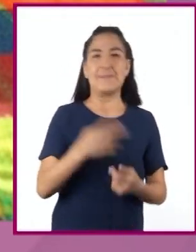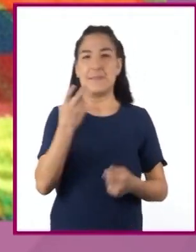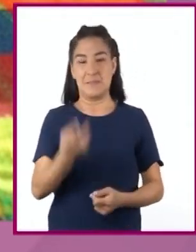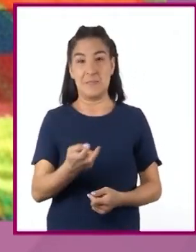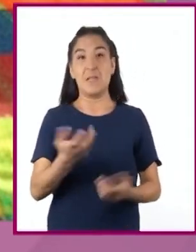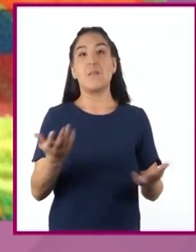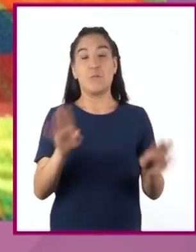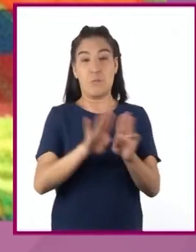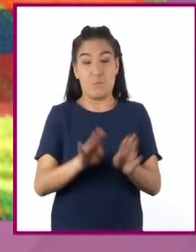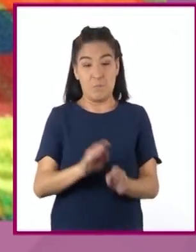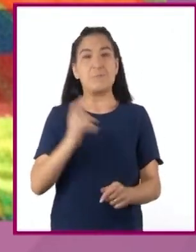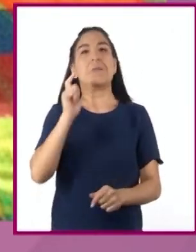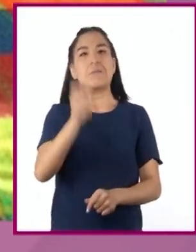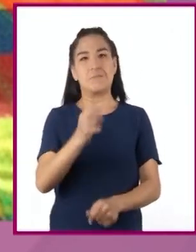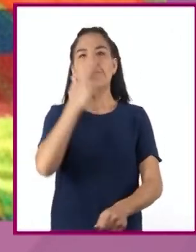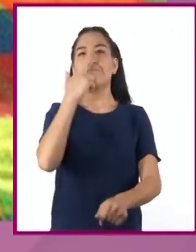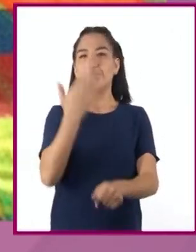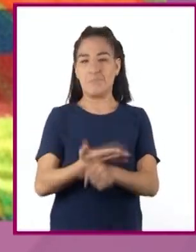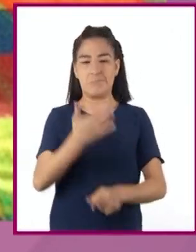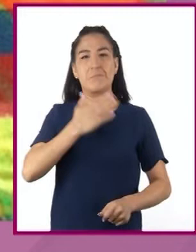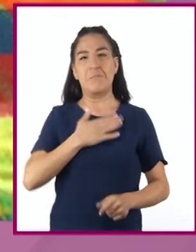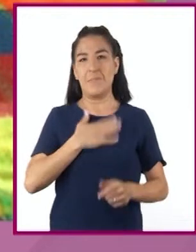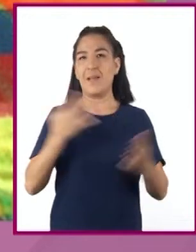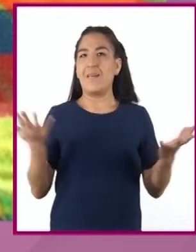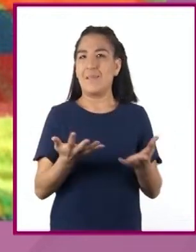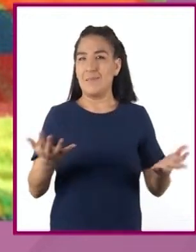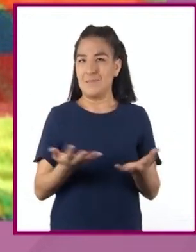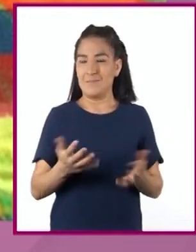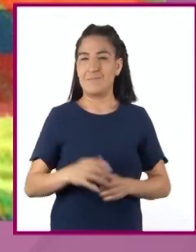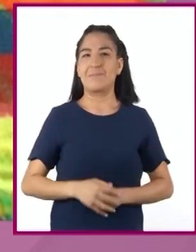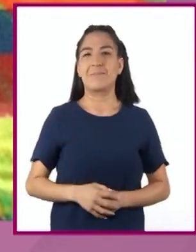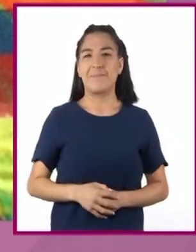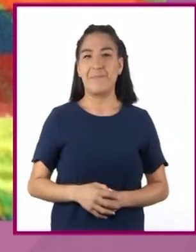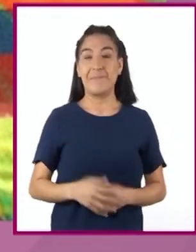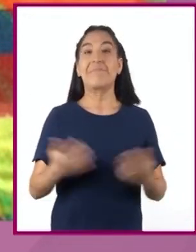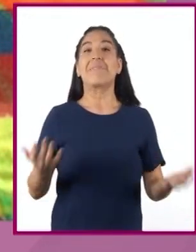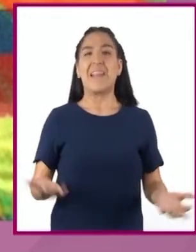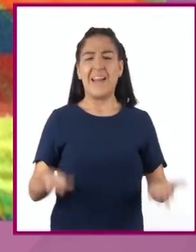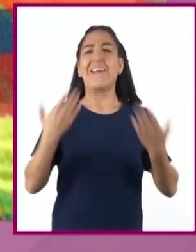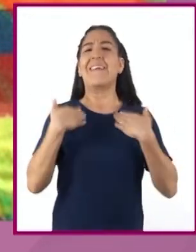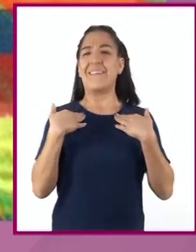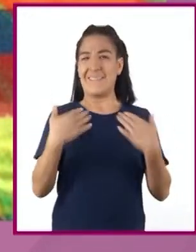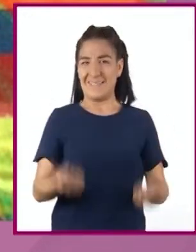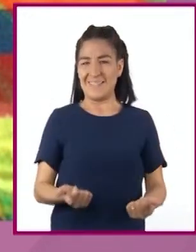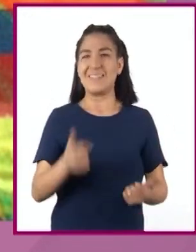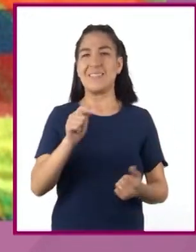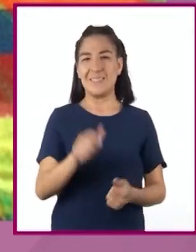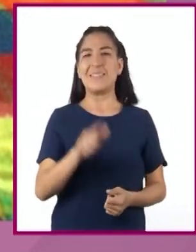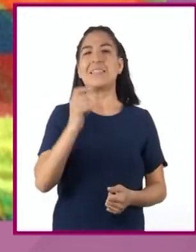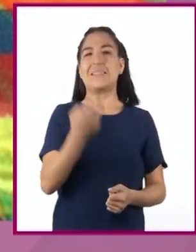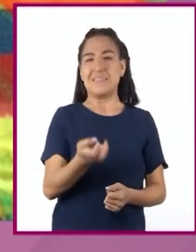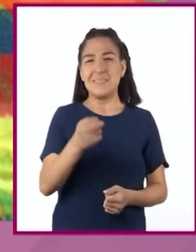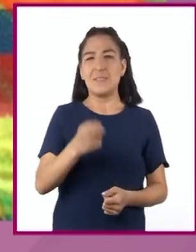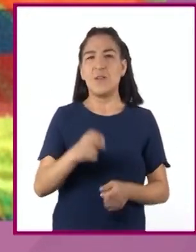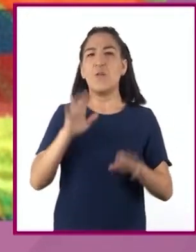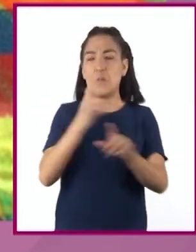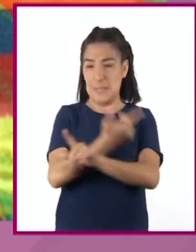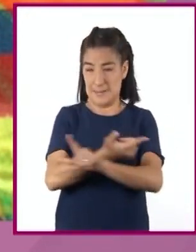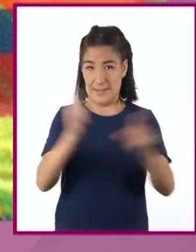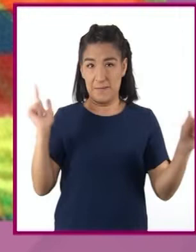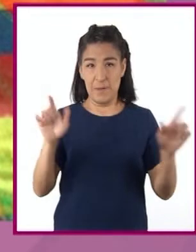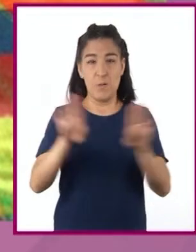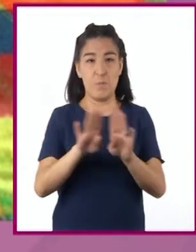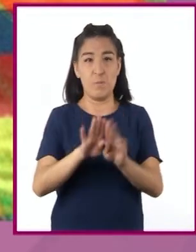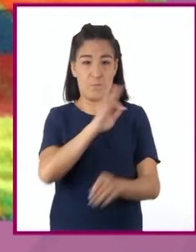lo que somos responsables de nuestros actos. Ya entendí, Luisito. La libertad es